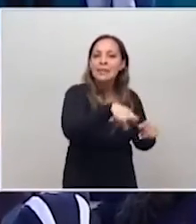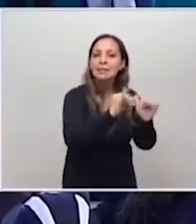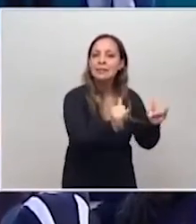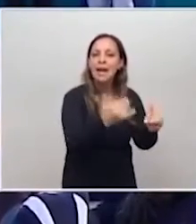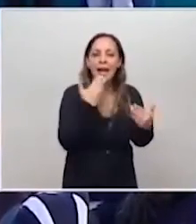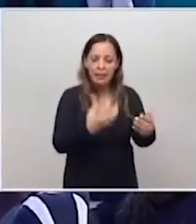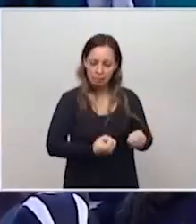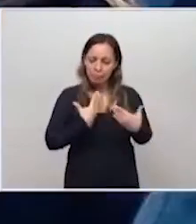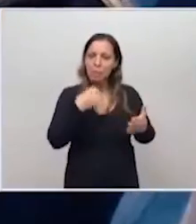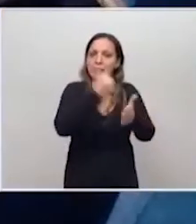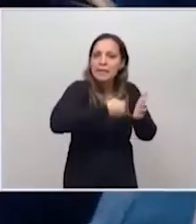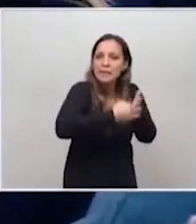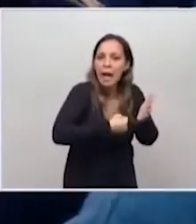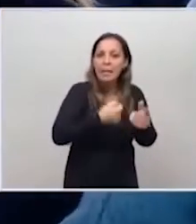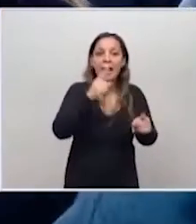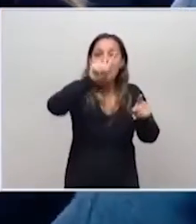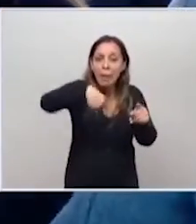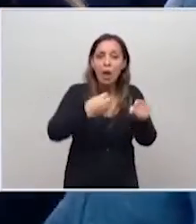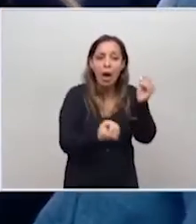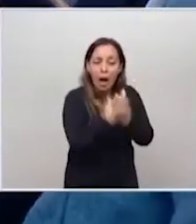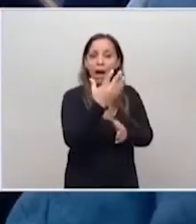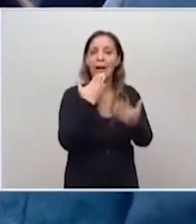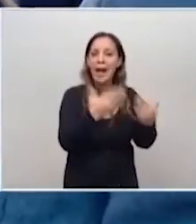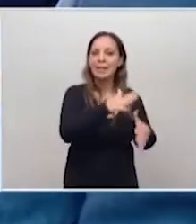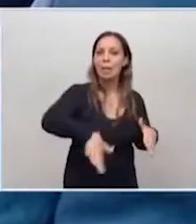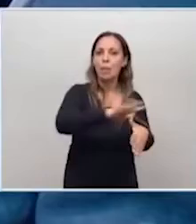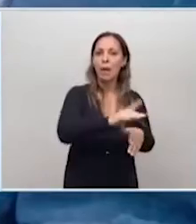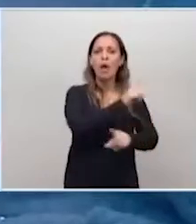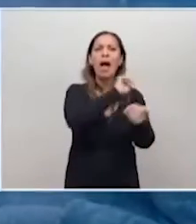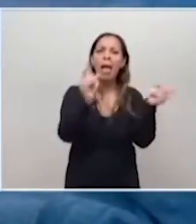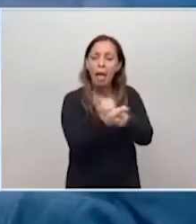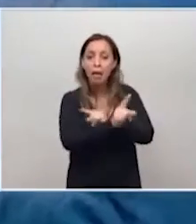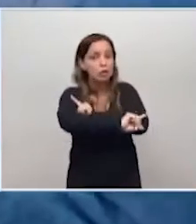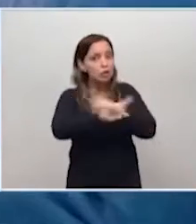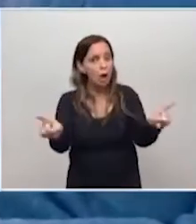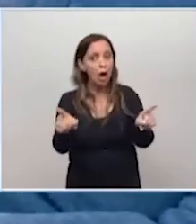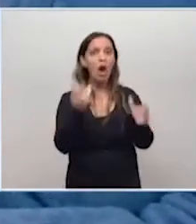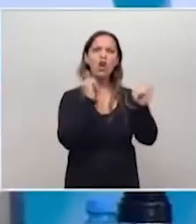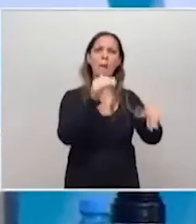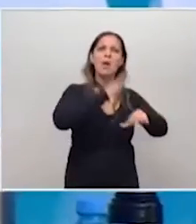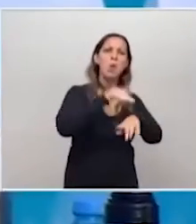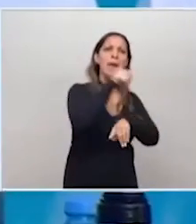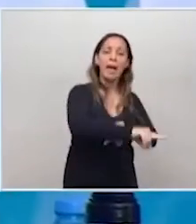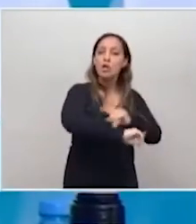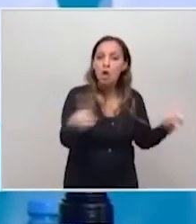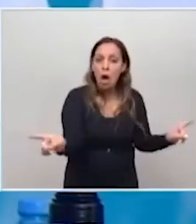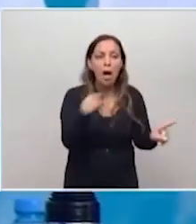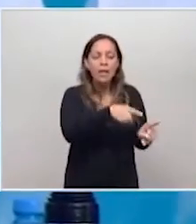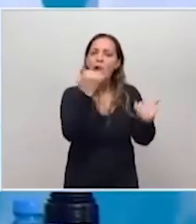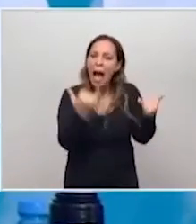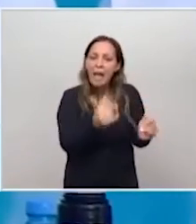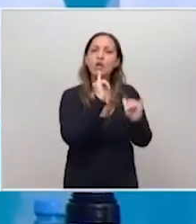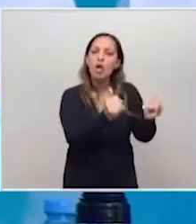desde nuestro pueblo, vino desde esa juventud. No es cierto que estaban en cualquiera, estaban viendo cómo podían